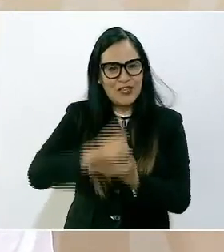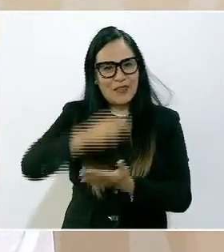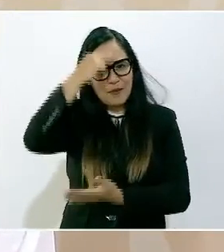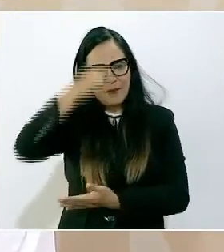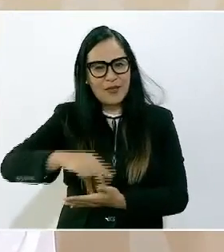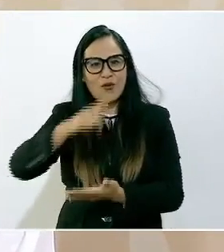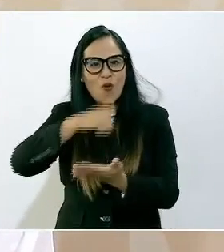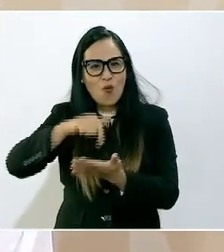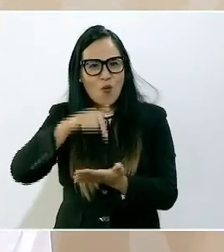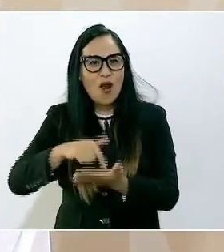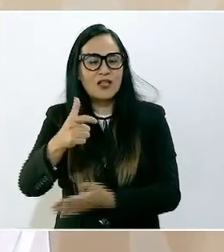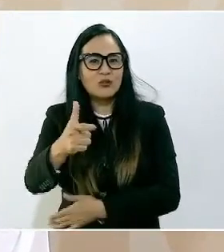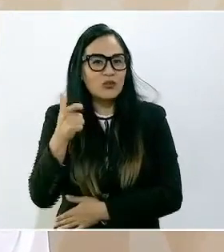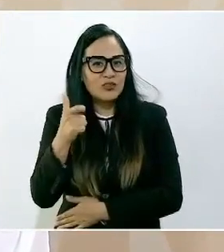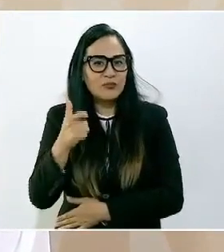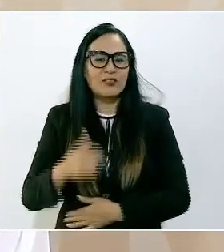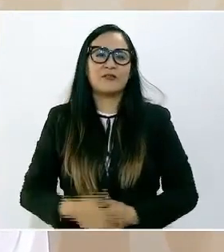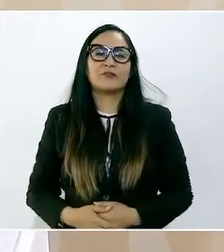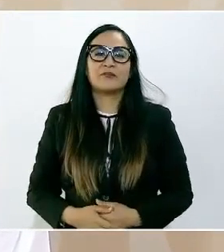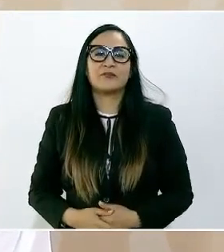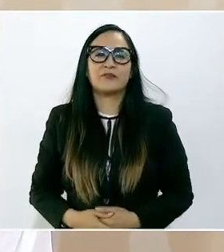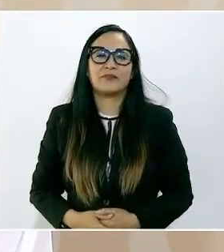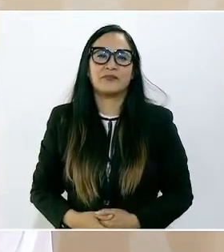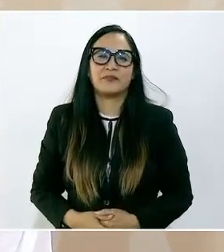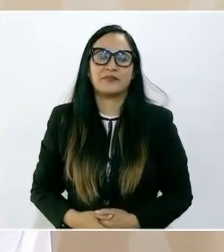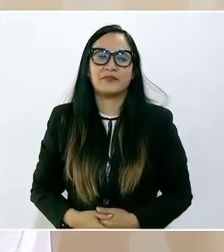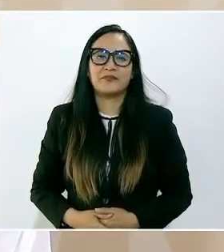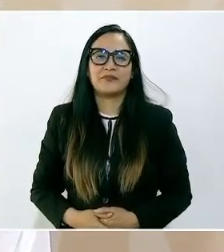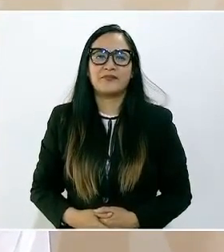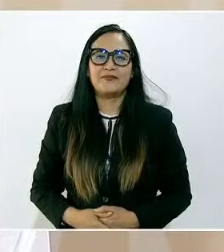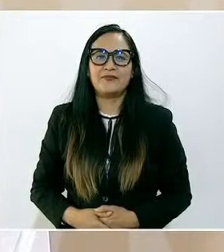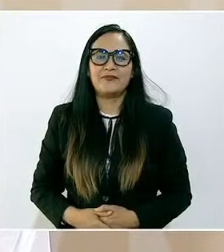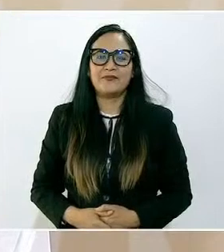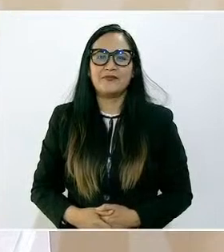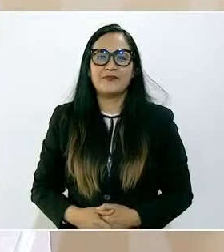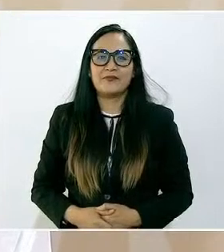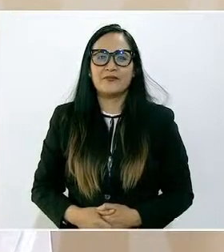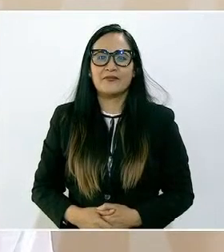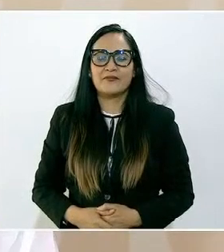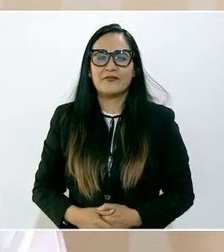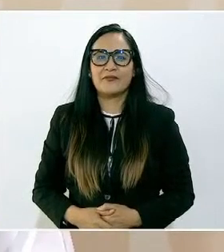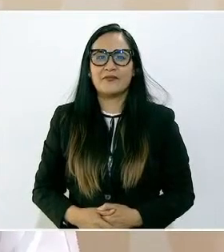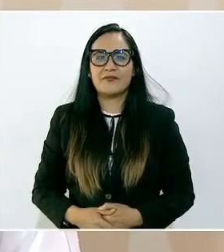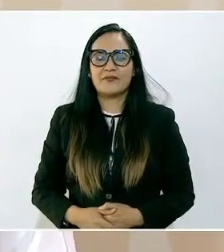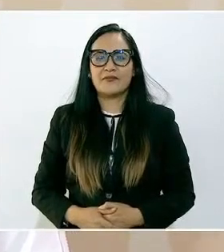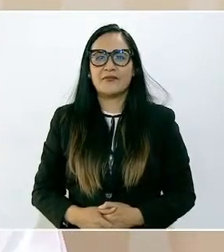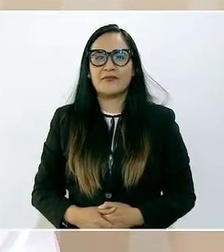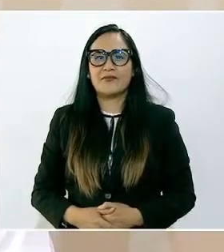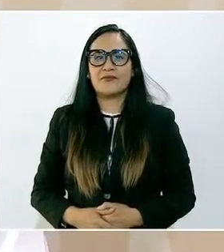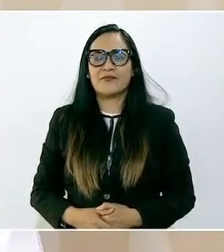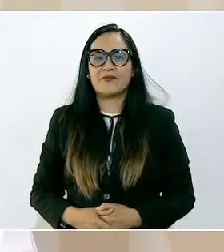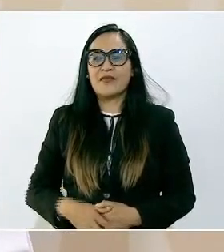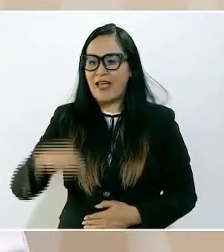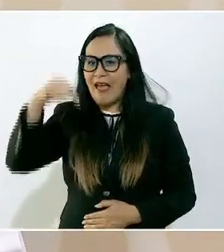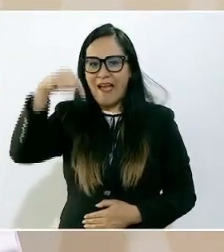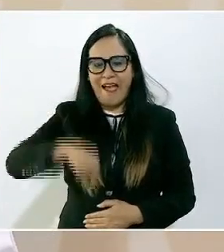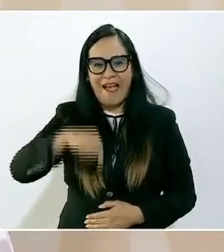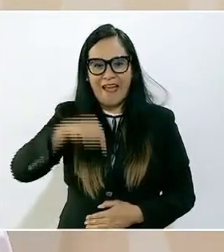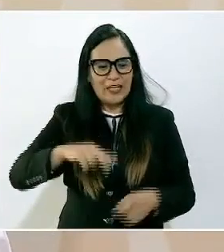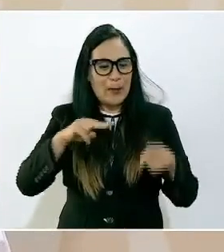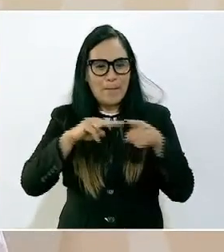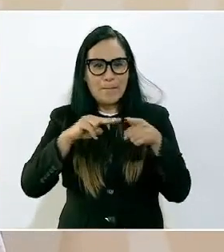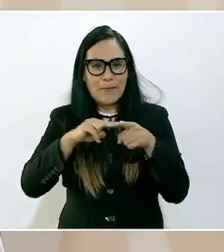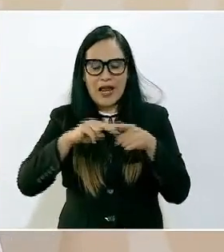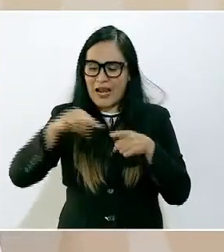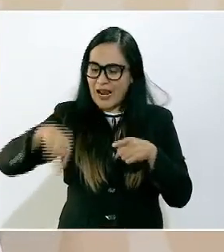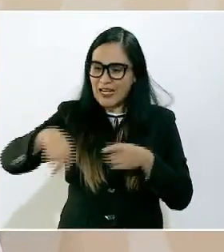Xochimilco, y poder desde este lugar, repito,